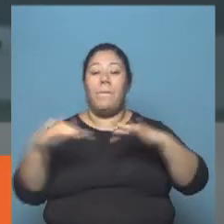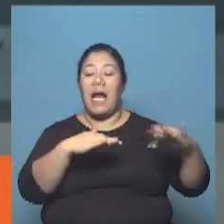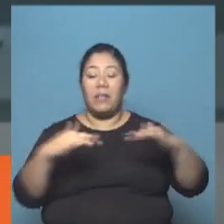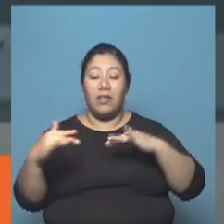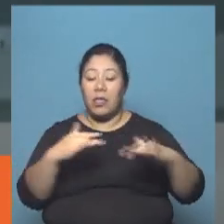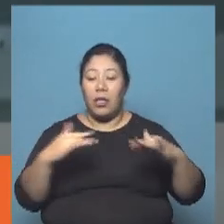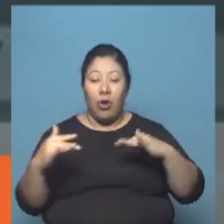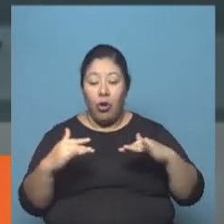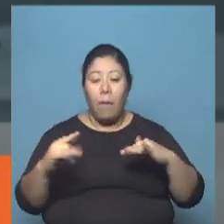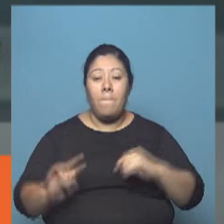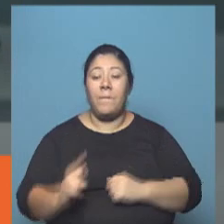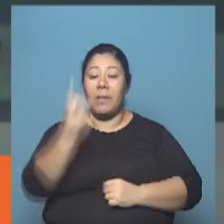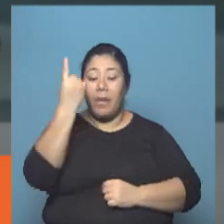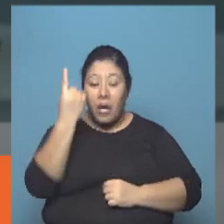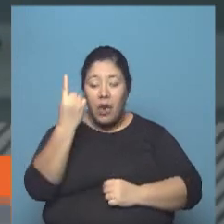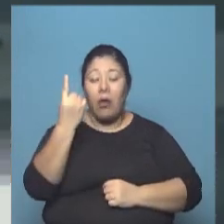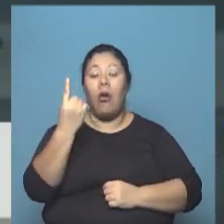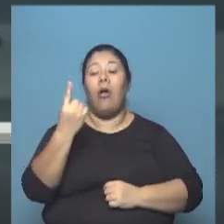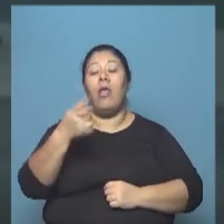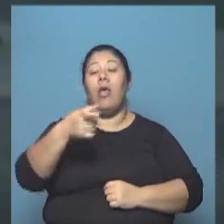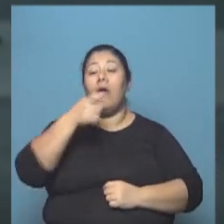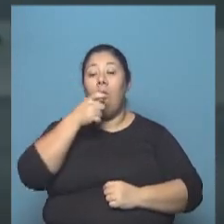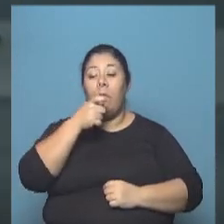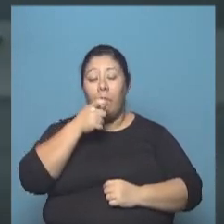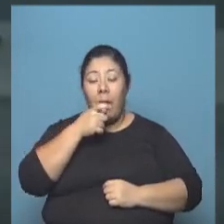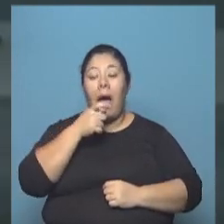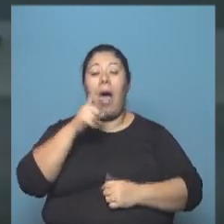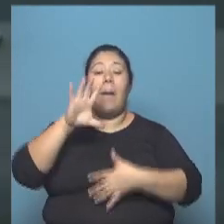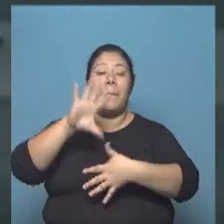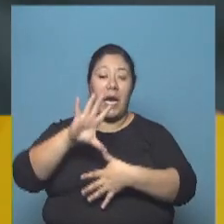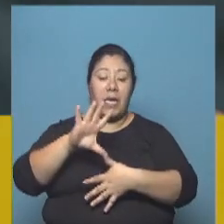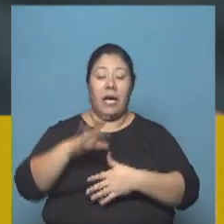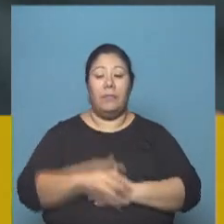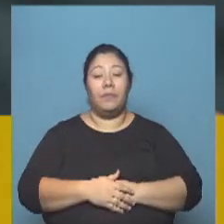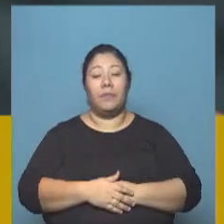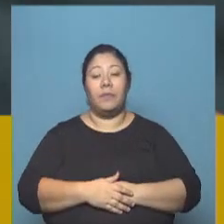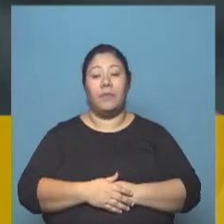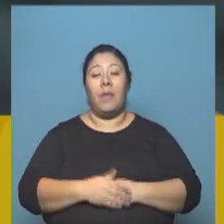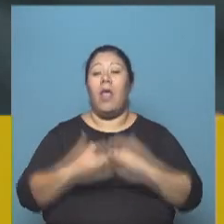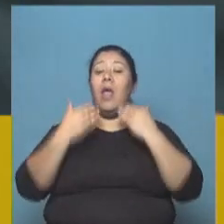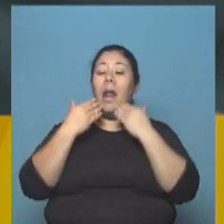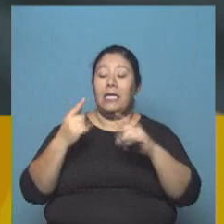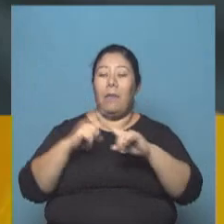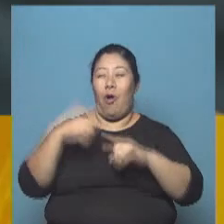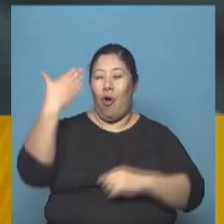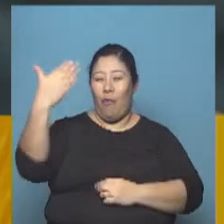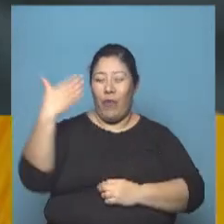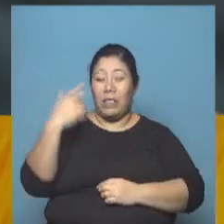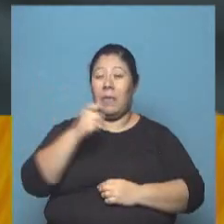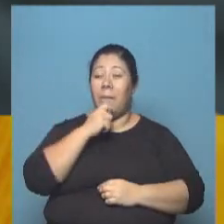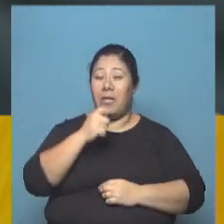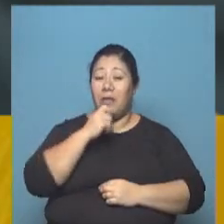Centenario enfrentando a Panamá. Seguimos con ustedes. Gracias, Maxi. Ahí desde Estados Unidos, de Chicago, con la conferencia de prensa, el técnico de la selección. Lo